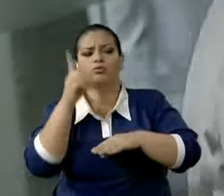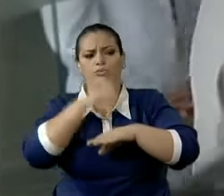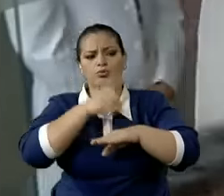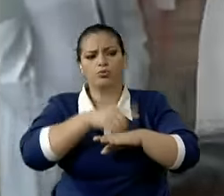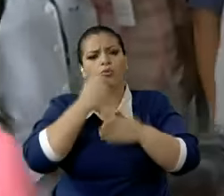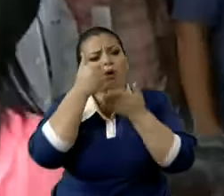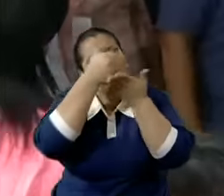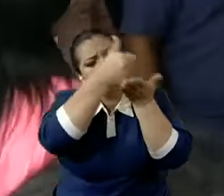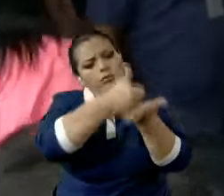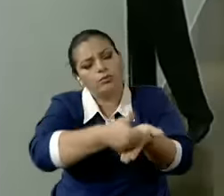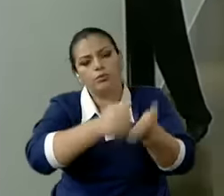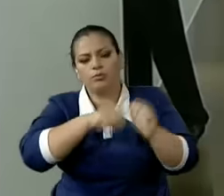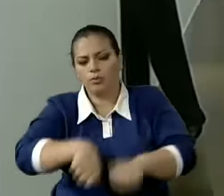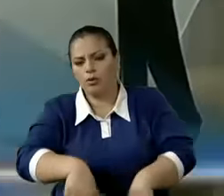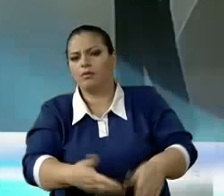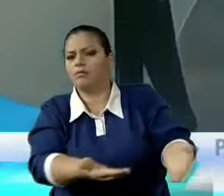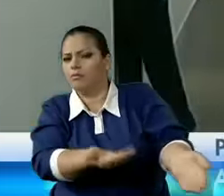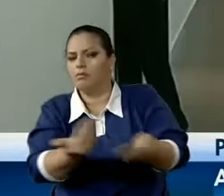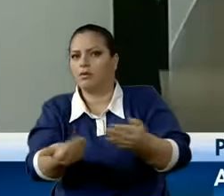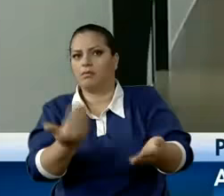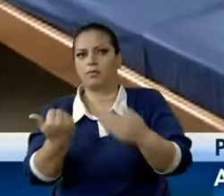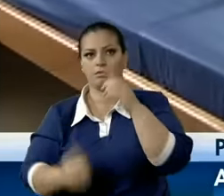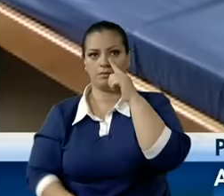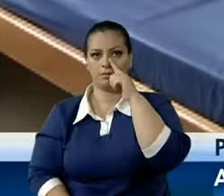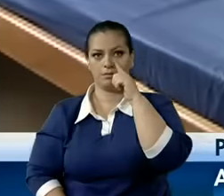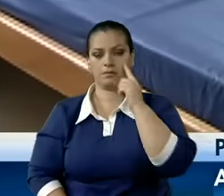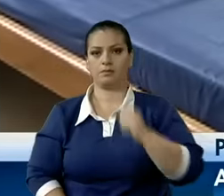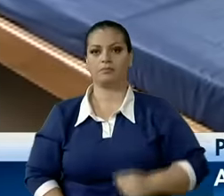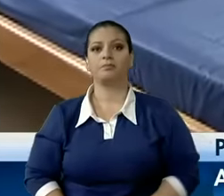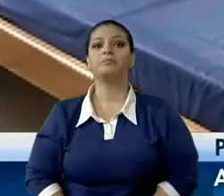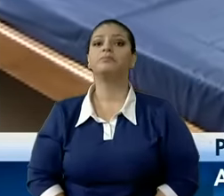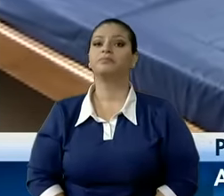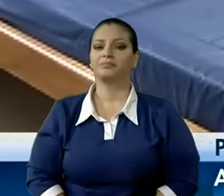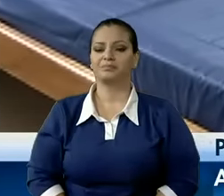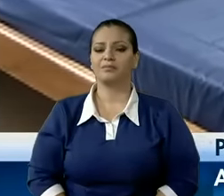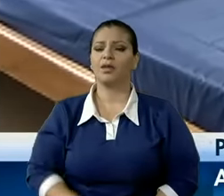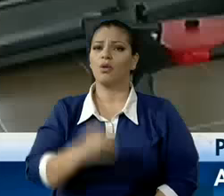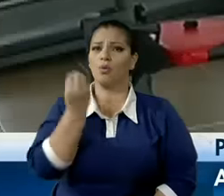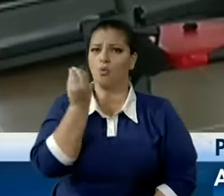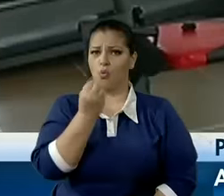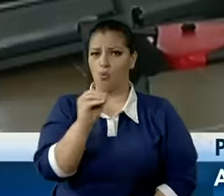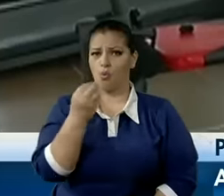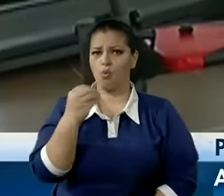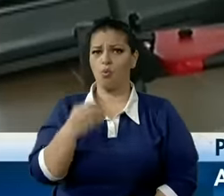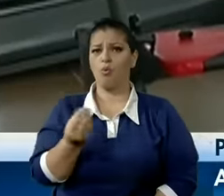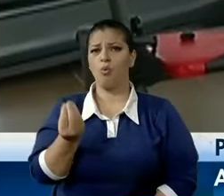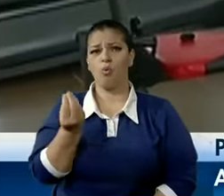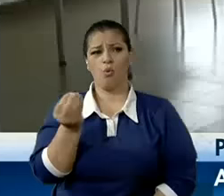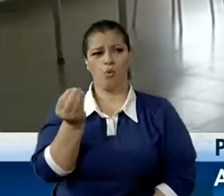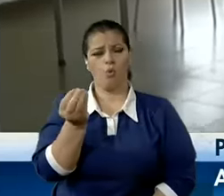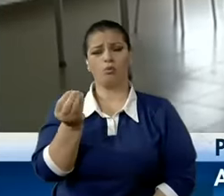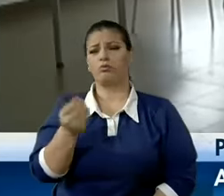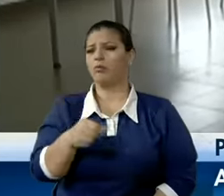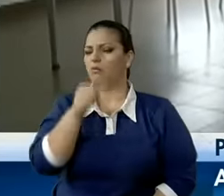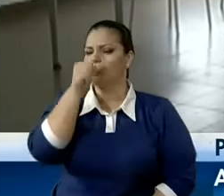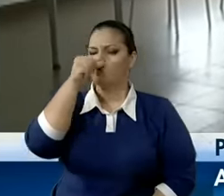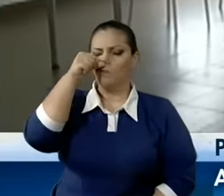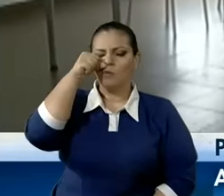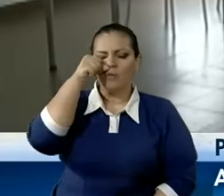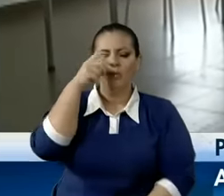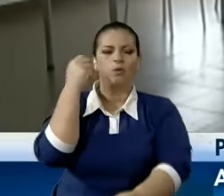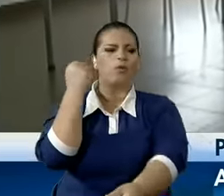Buenos días. Hola. A la segunda casa de acogida para el tratamiento de adicciones juveniles en Guayaquil, ubicado en el kilómetro 6.5 de la vía a